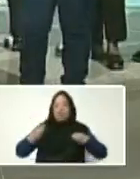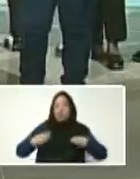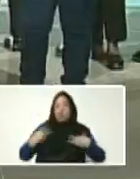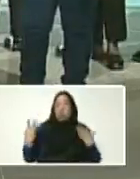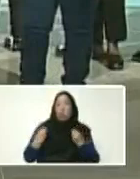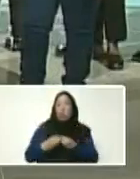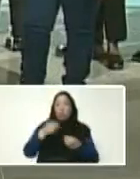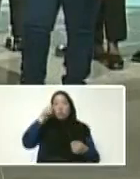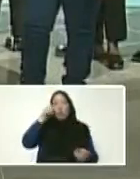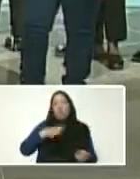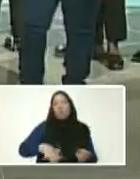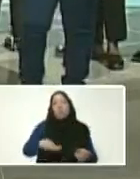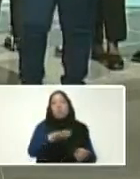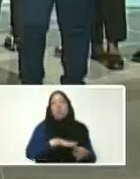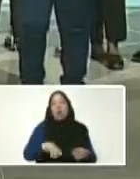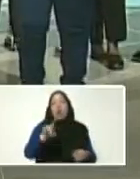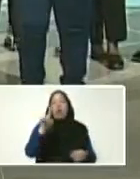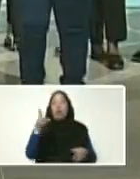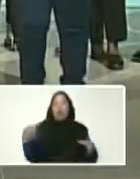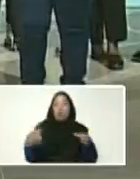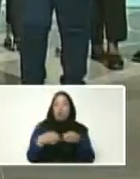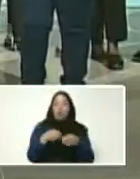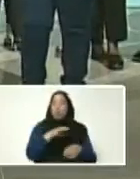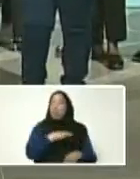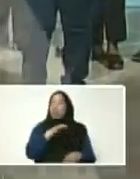popular organizado, con las bricomiles, con los